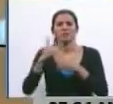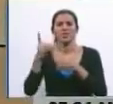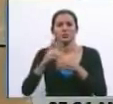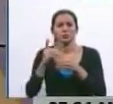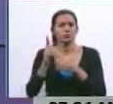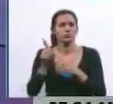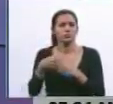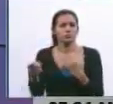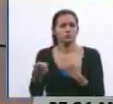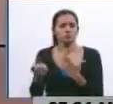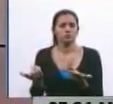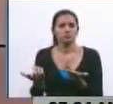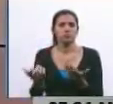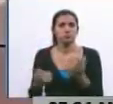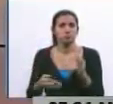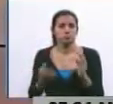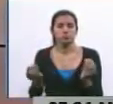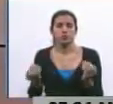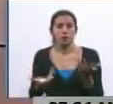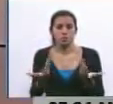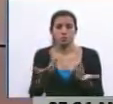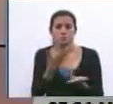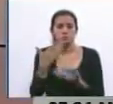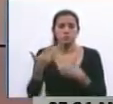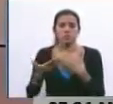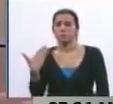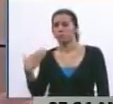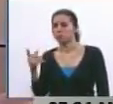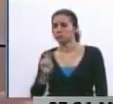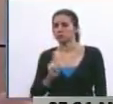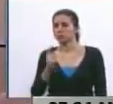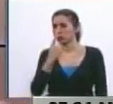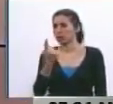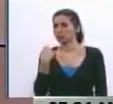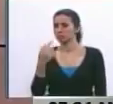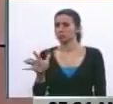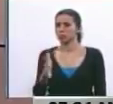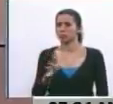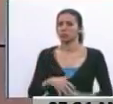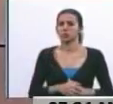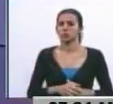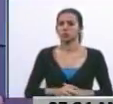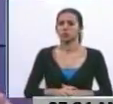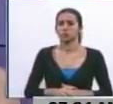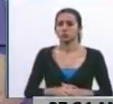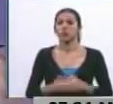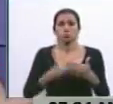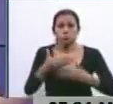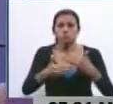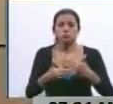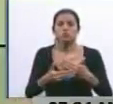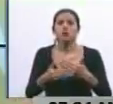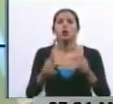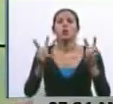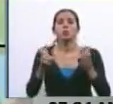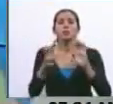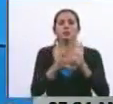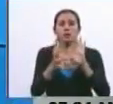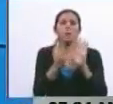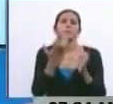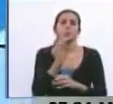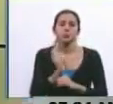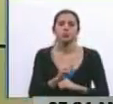tema del avance tecnológico? Porque hace unos meses atrás, hace un año aproximadamente, se estaba avanzando en la nueva tecnología, por lo